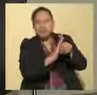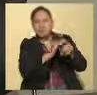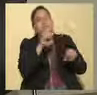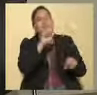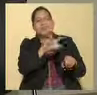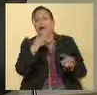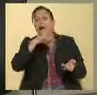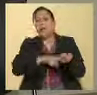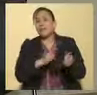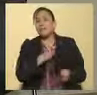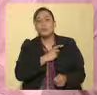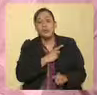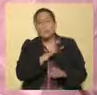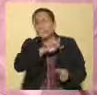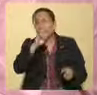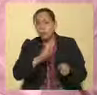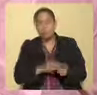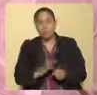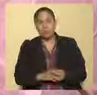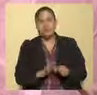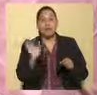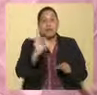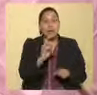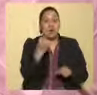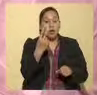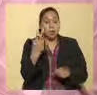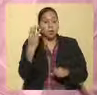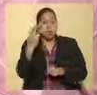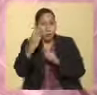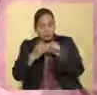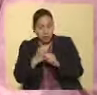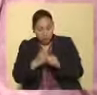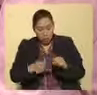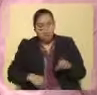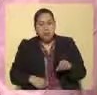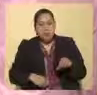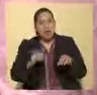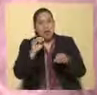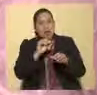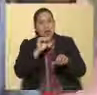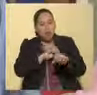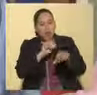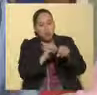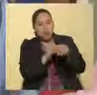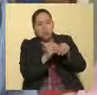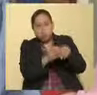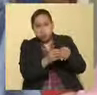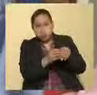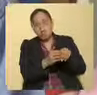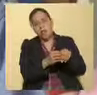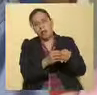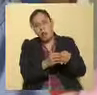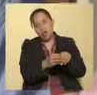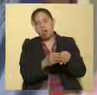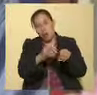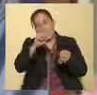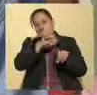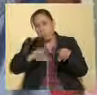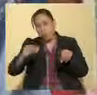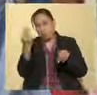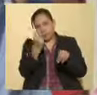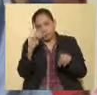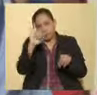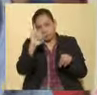a menos que después de los 2 o 3 años de edad esta hernia persista, entonces sí es quirúrgica.